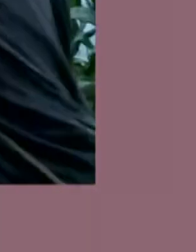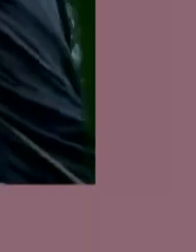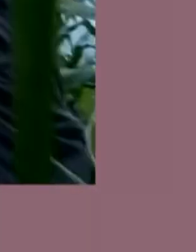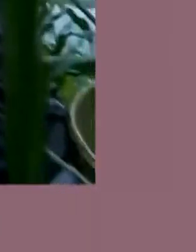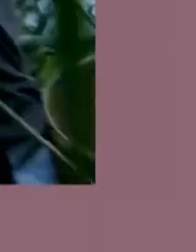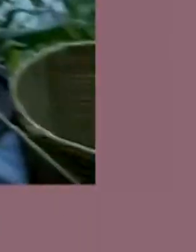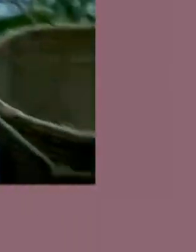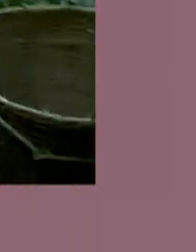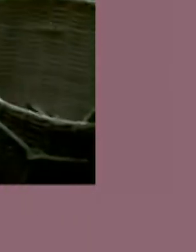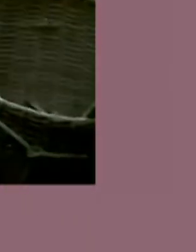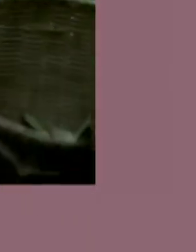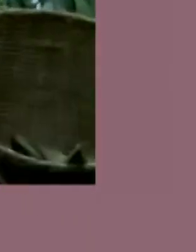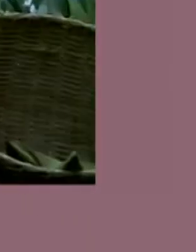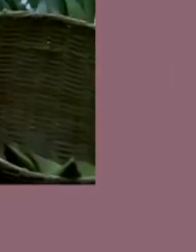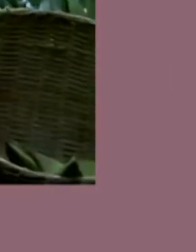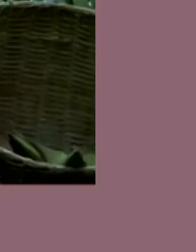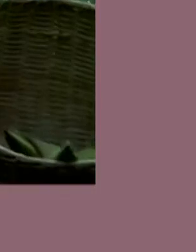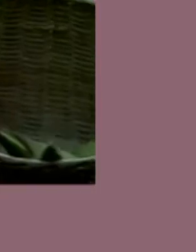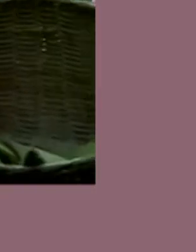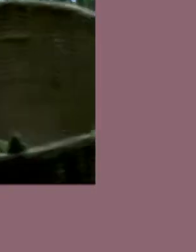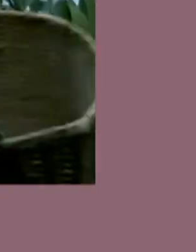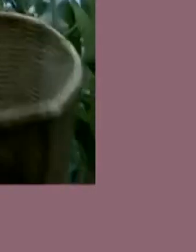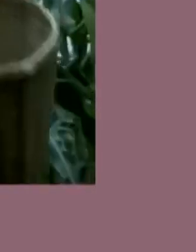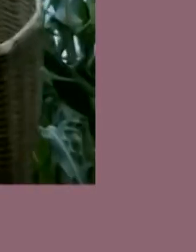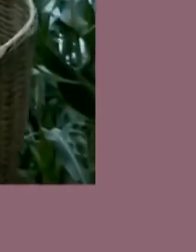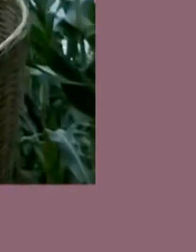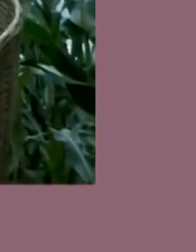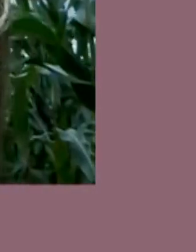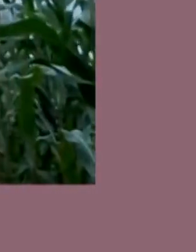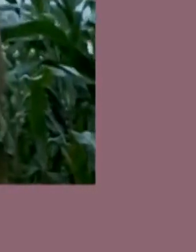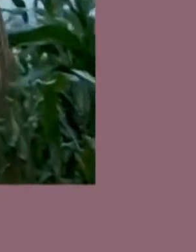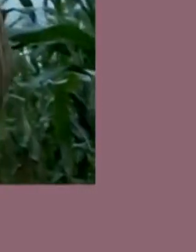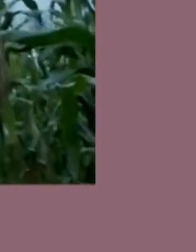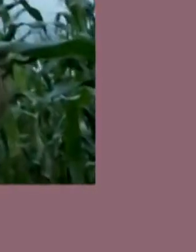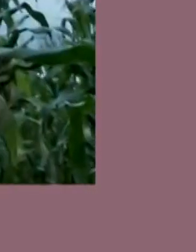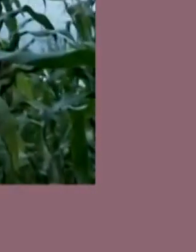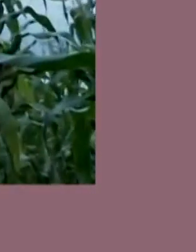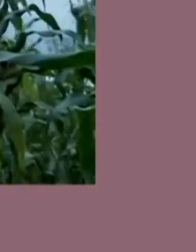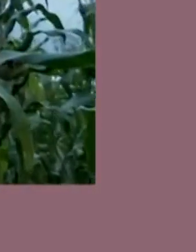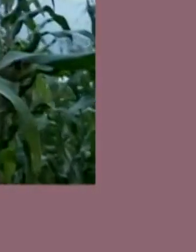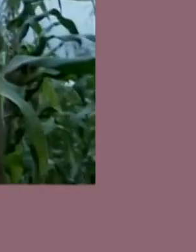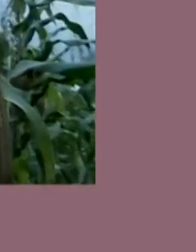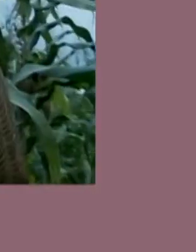Bueno, nada más xintlali tlaneme,